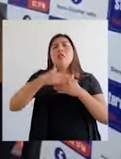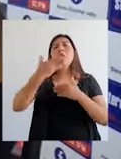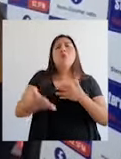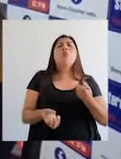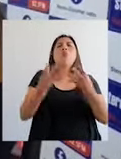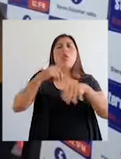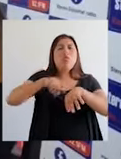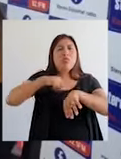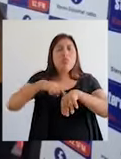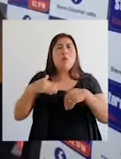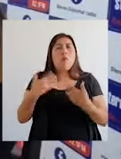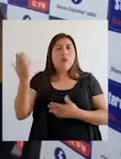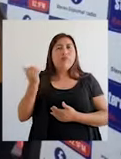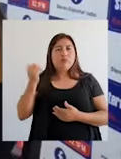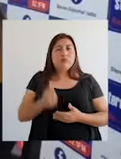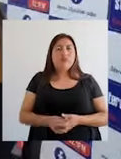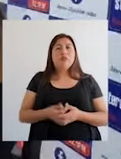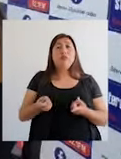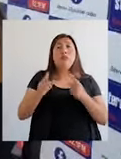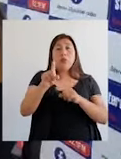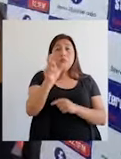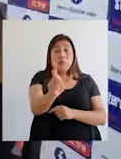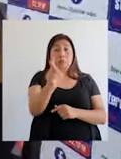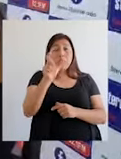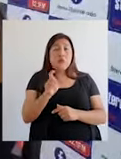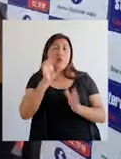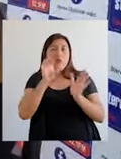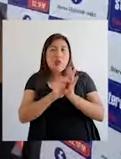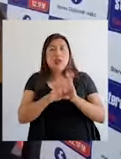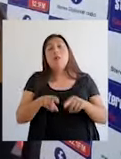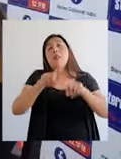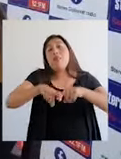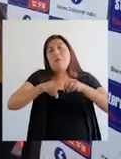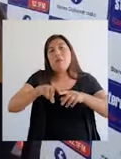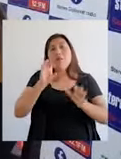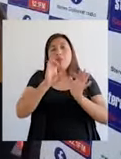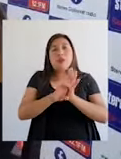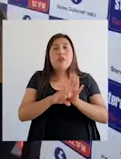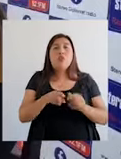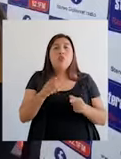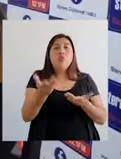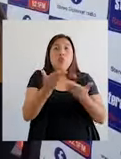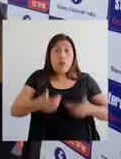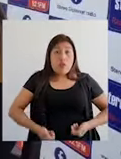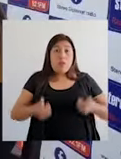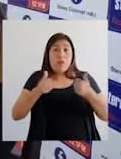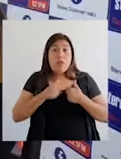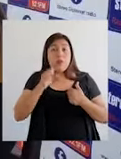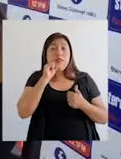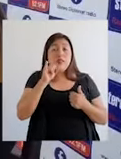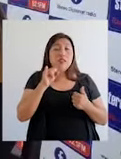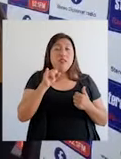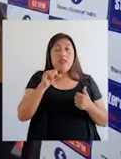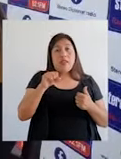beneficios luego de registrarse? Apenas tenga el carnet. El carnet nosotros lo estamos entregando dependiendo, ¿no?, de dónde viva. La